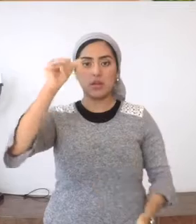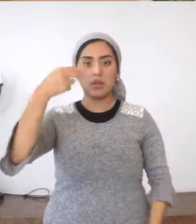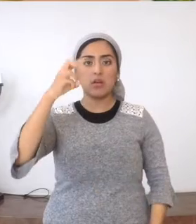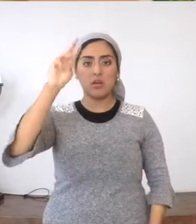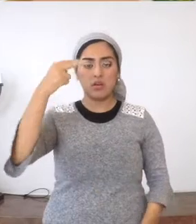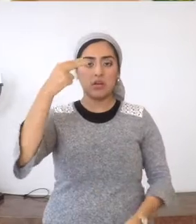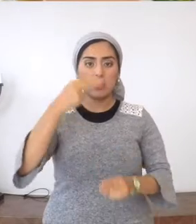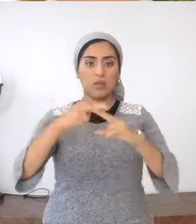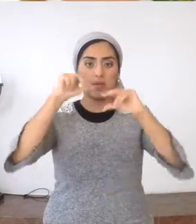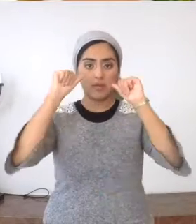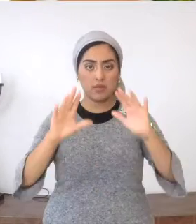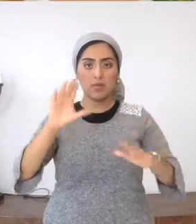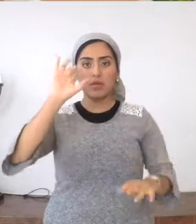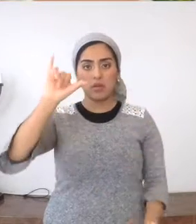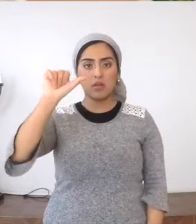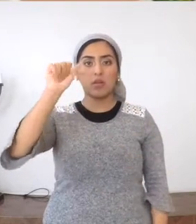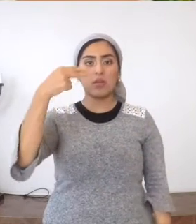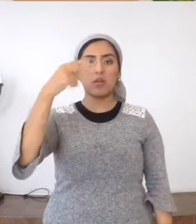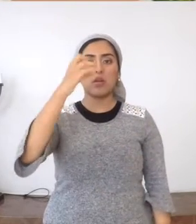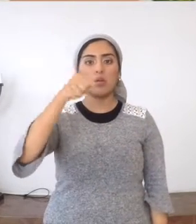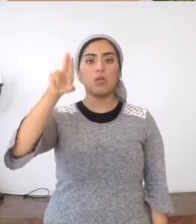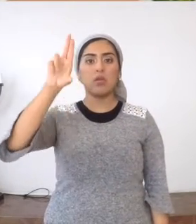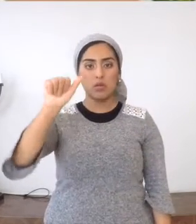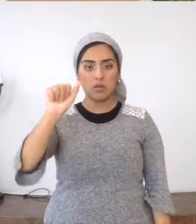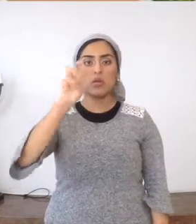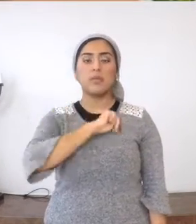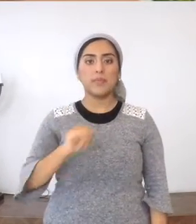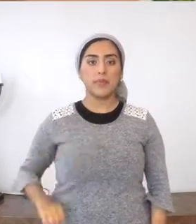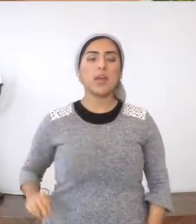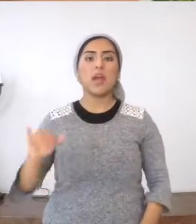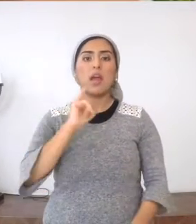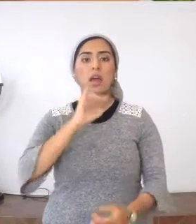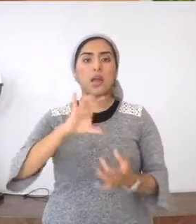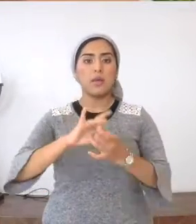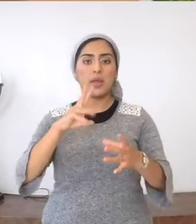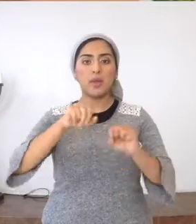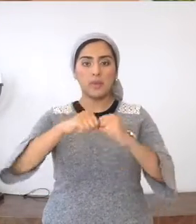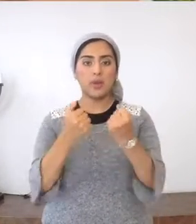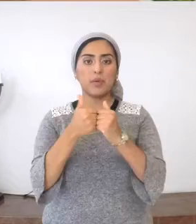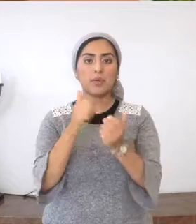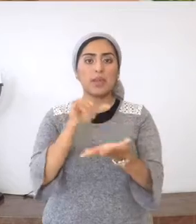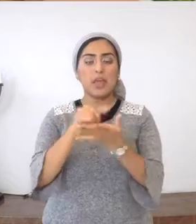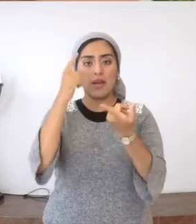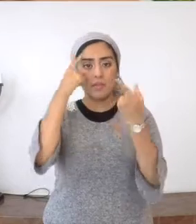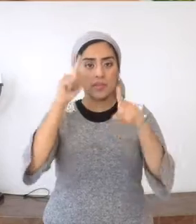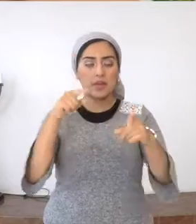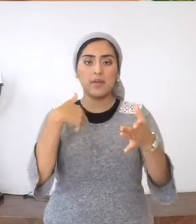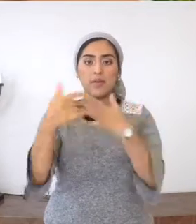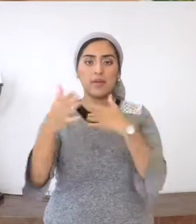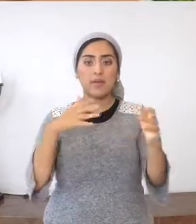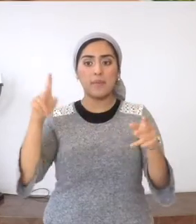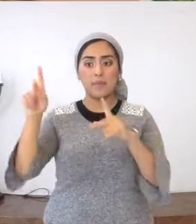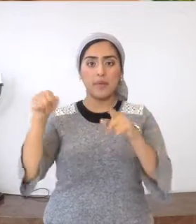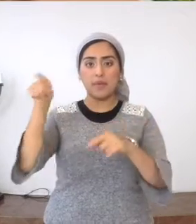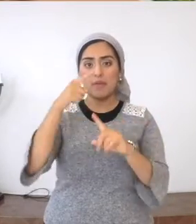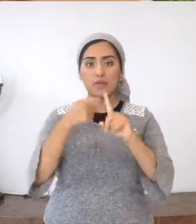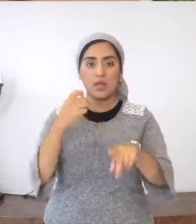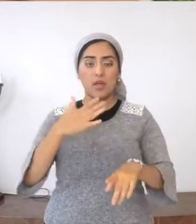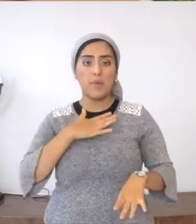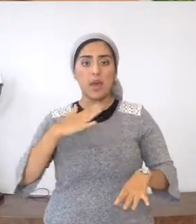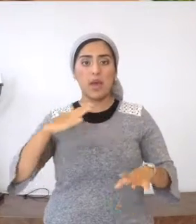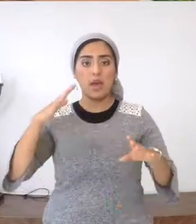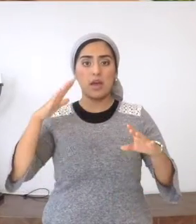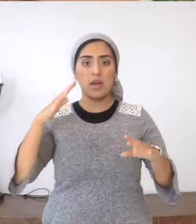Si quieres seguirme Padre eterno Yahweh En el nombre bendito De Yahshua Mashiach Yo renuncio Y